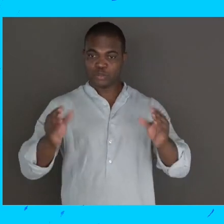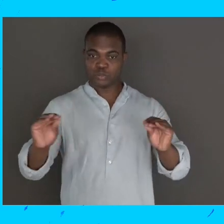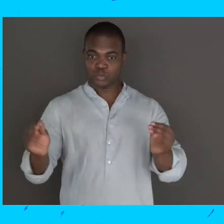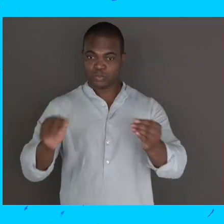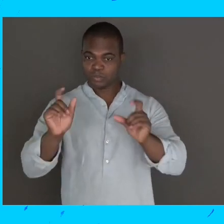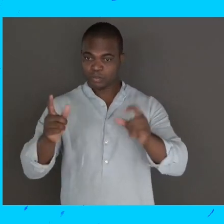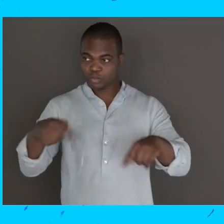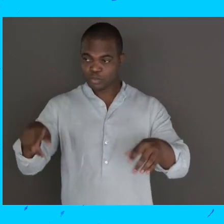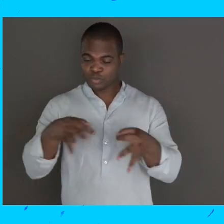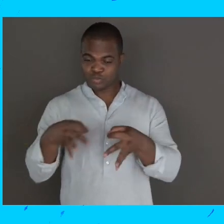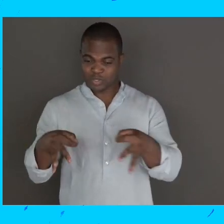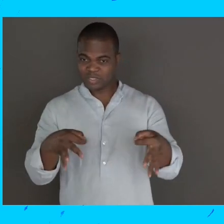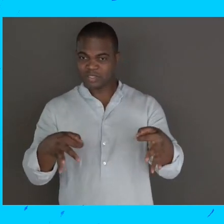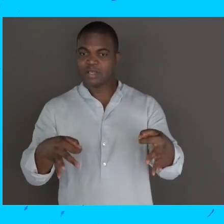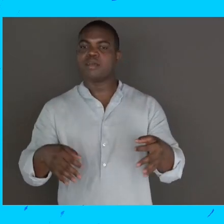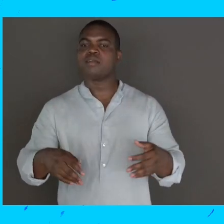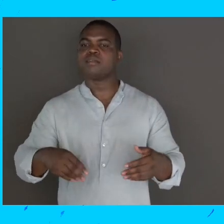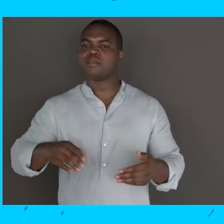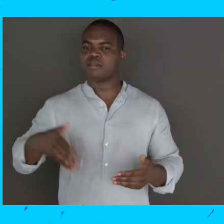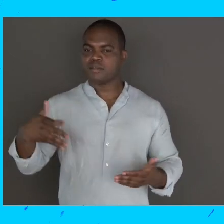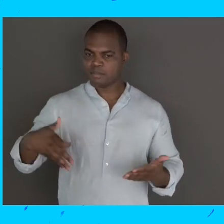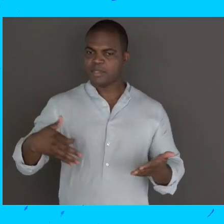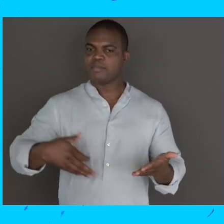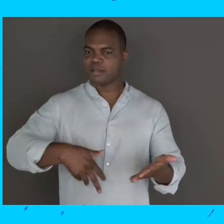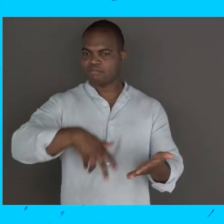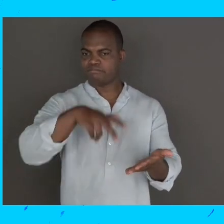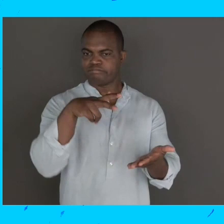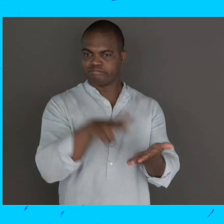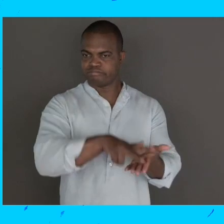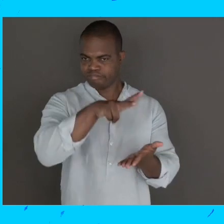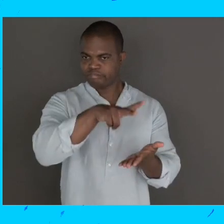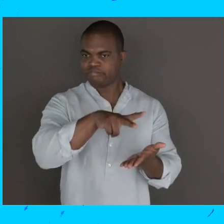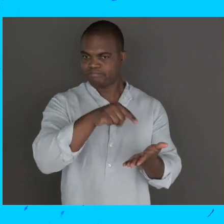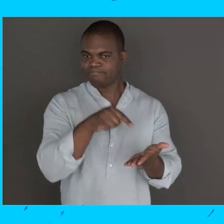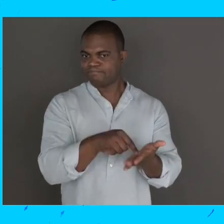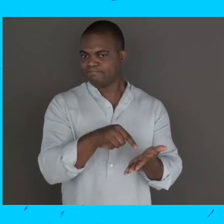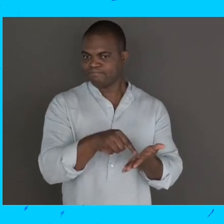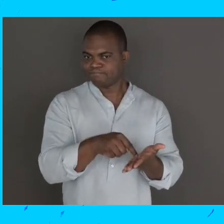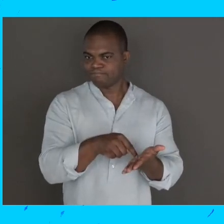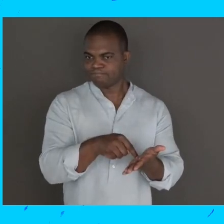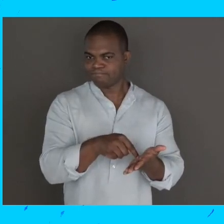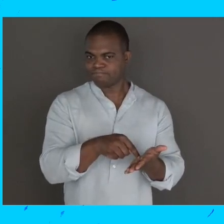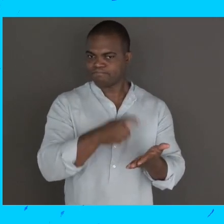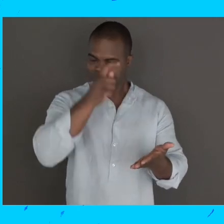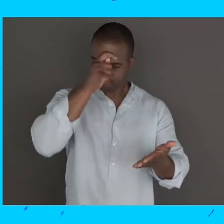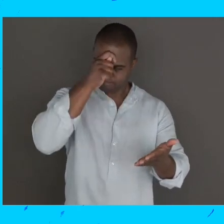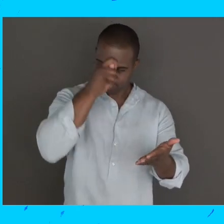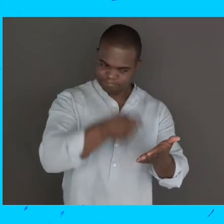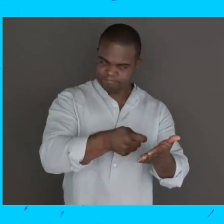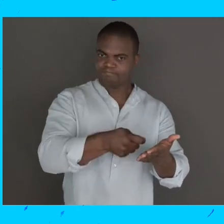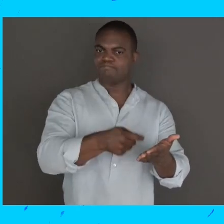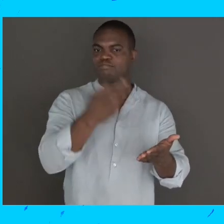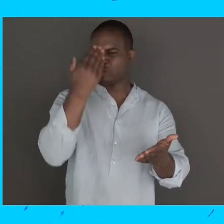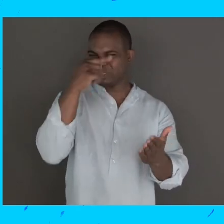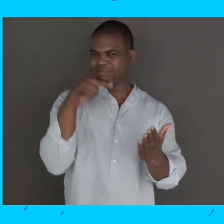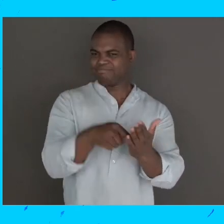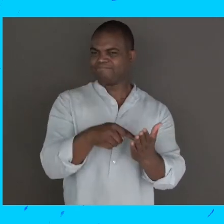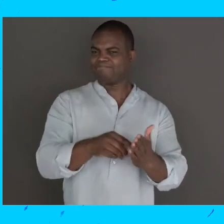tiene consecuencias negativas para las familias, comunidades, provincias y todo el país. Zambia va a implementar este